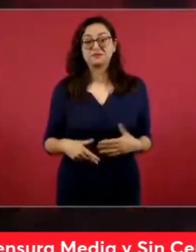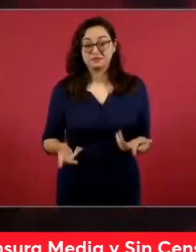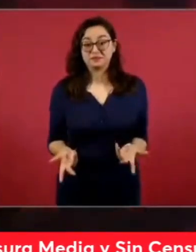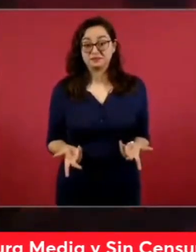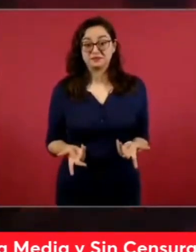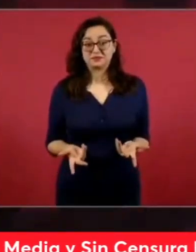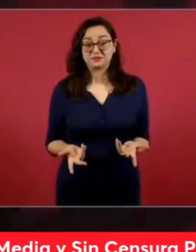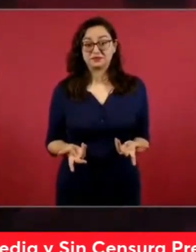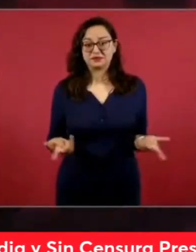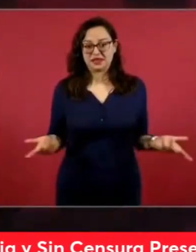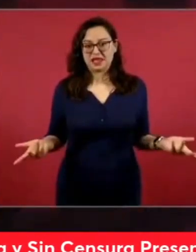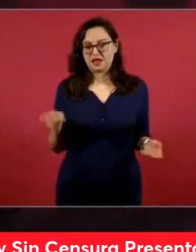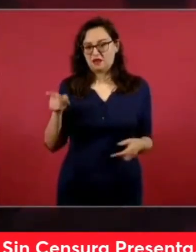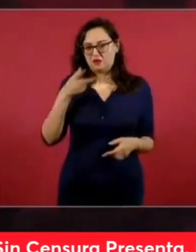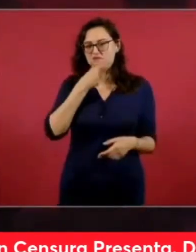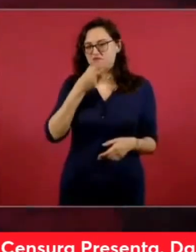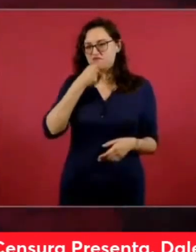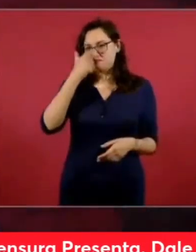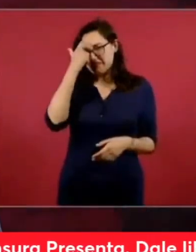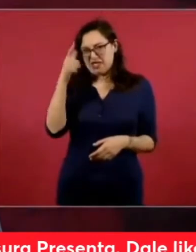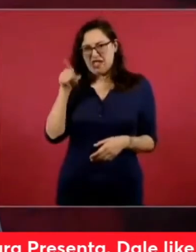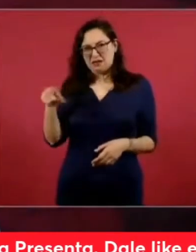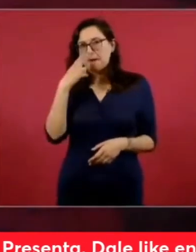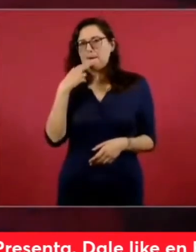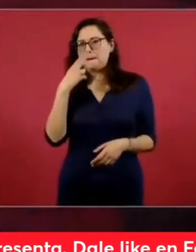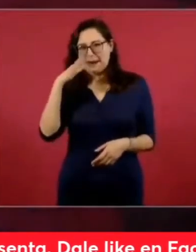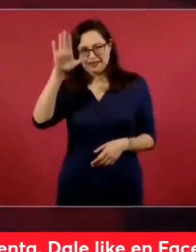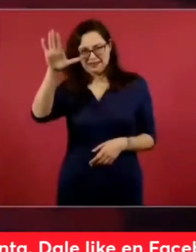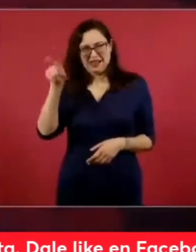de esta manipulación,